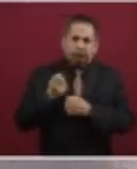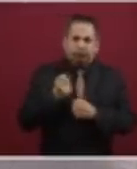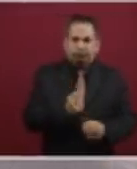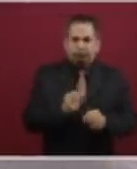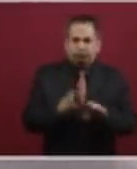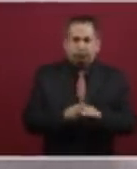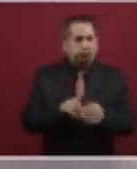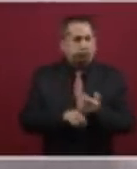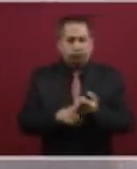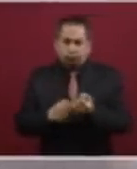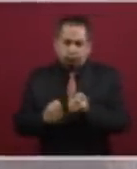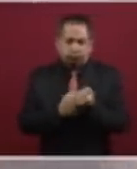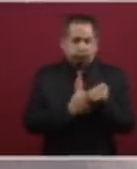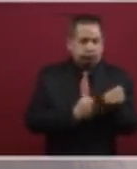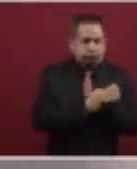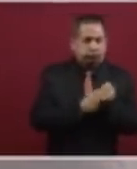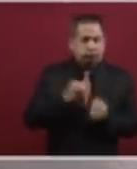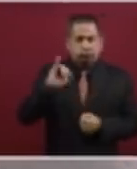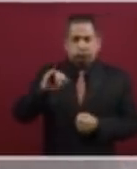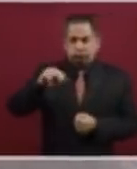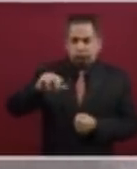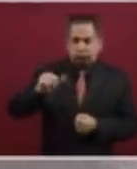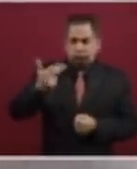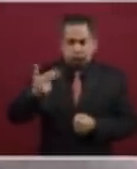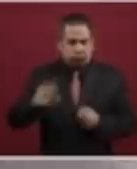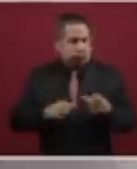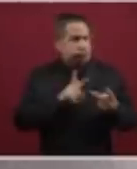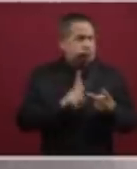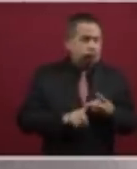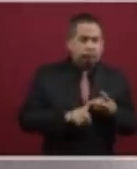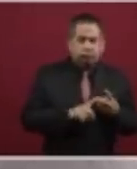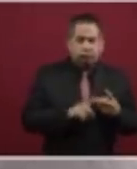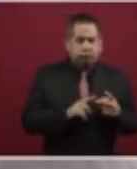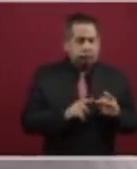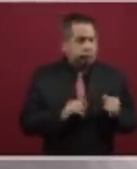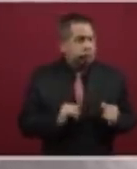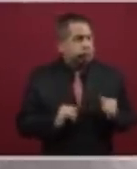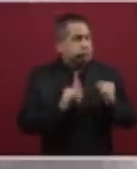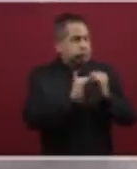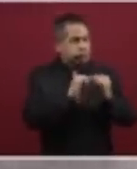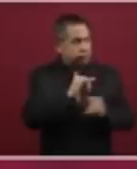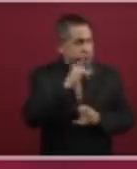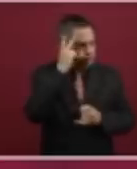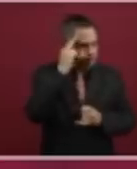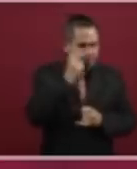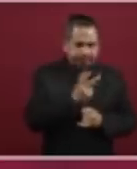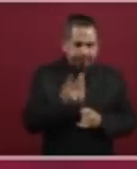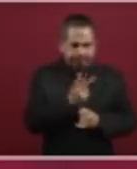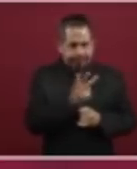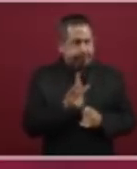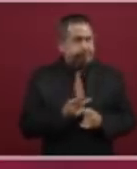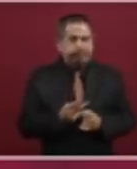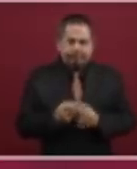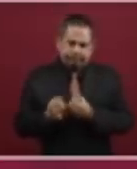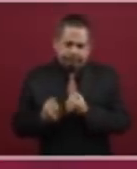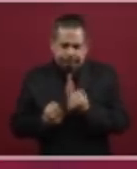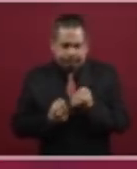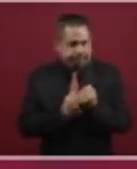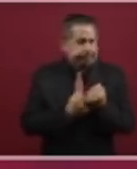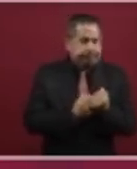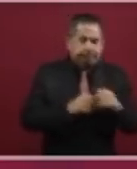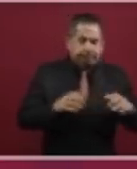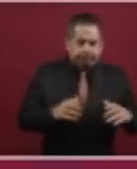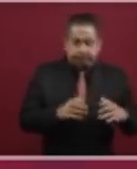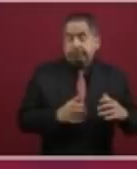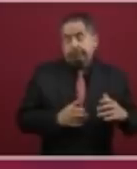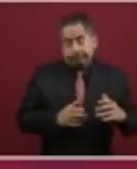son el Instituto Nacional de Antropología e Historia y el Instituto Nacional de Bellas Artes y Literatura. Y se